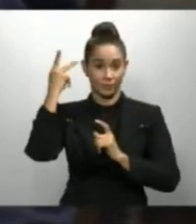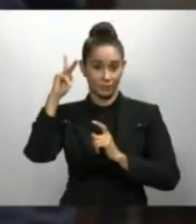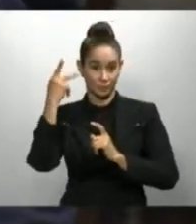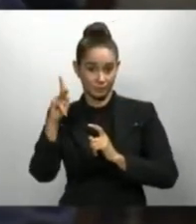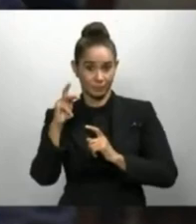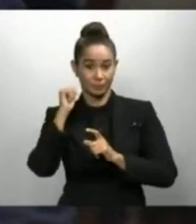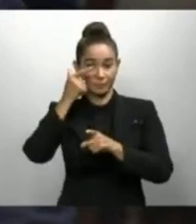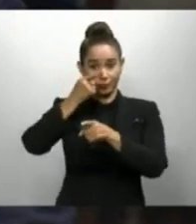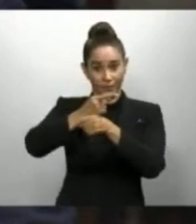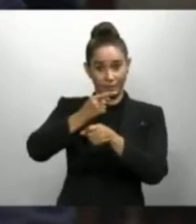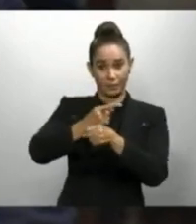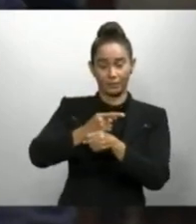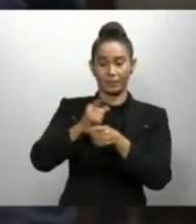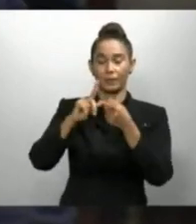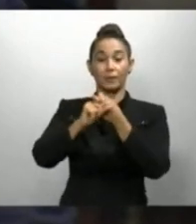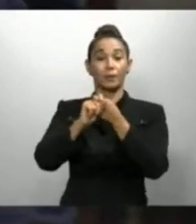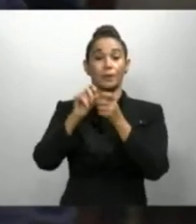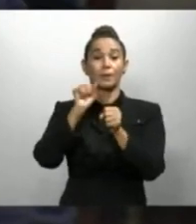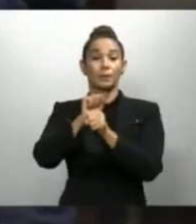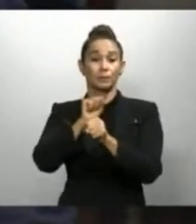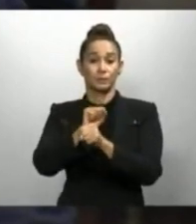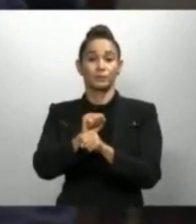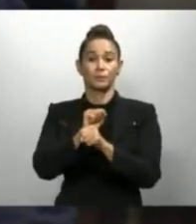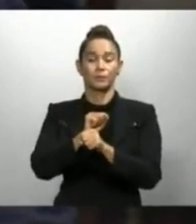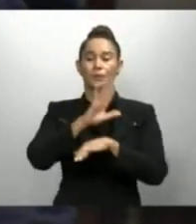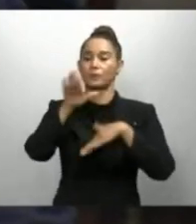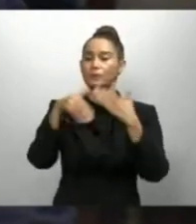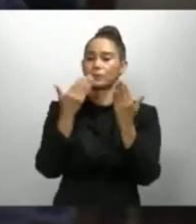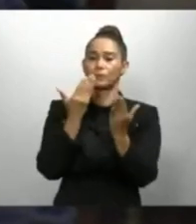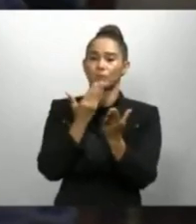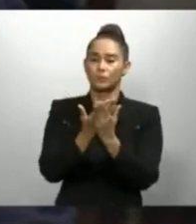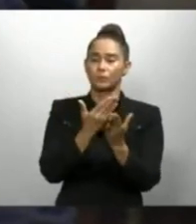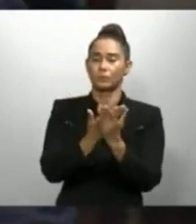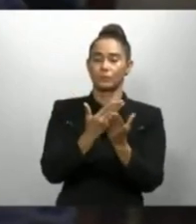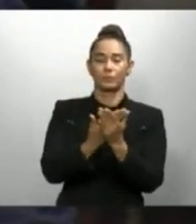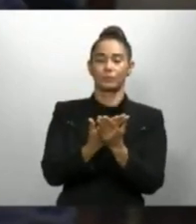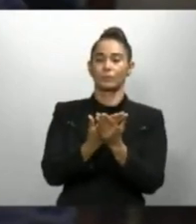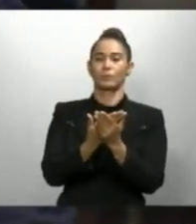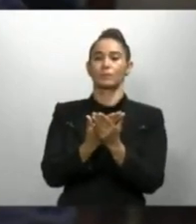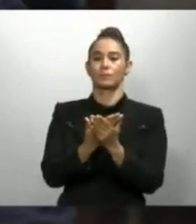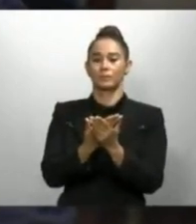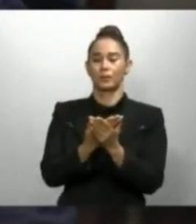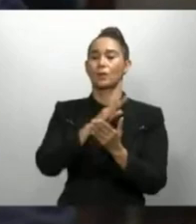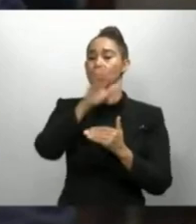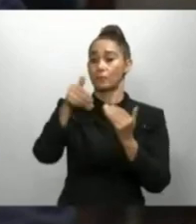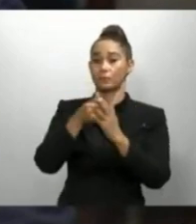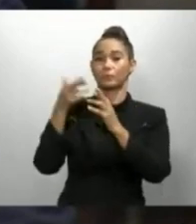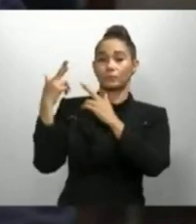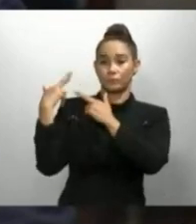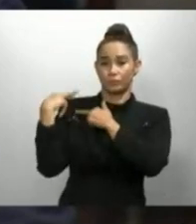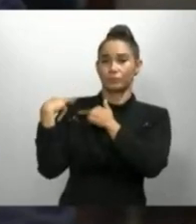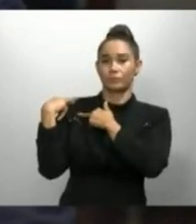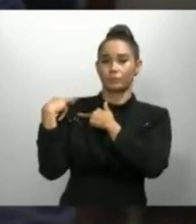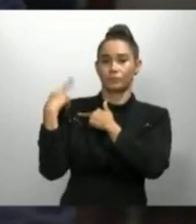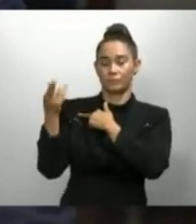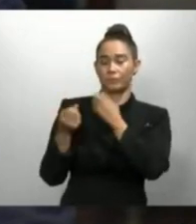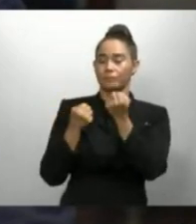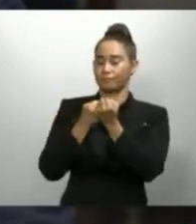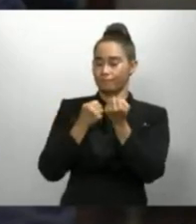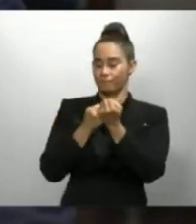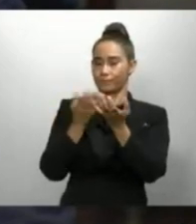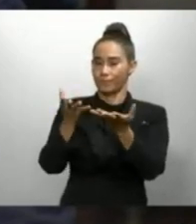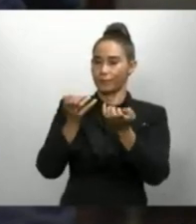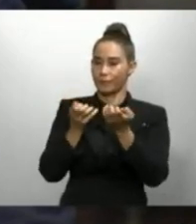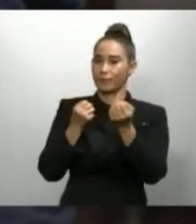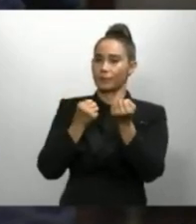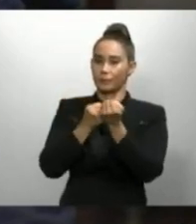desde el hermano hasta el compañero de trabajo, todos, sin distinción, somos parte de la solución. Contamos